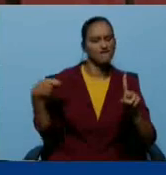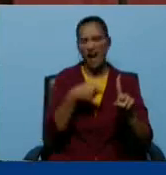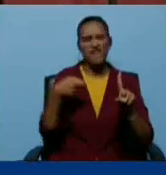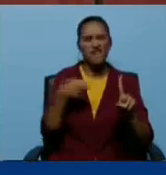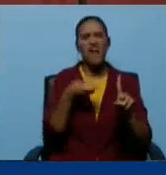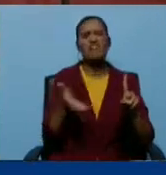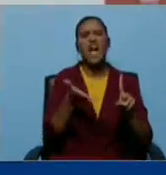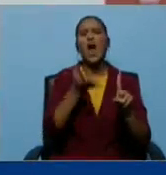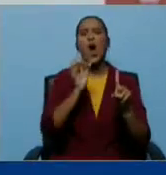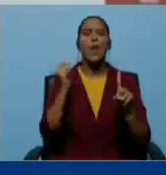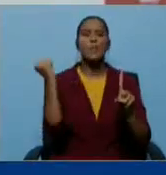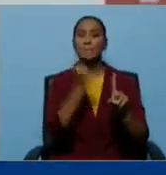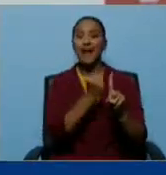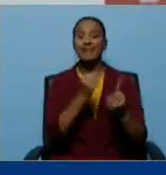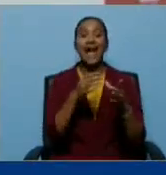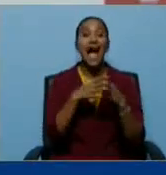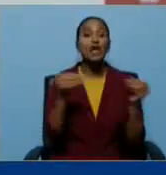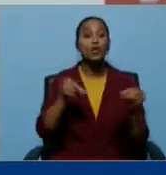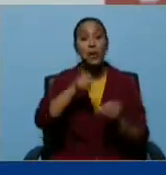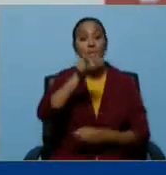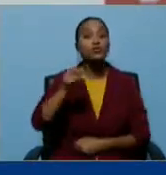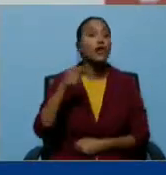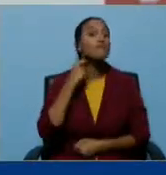Atacaron a todos los artistas